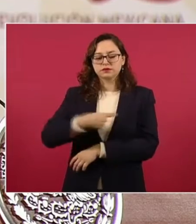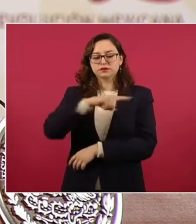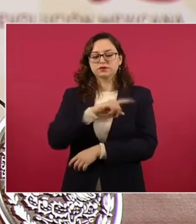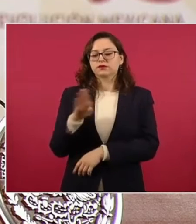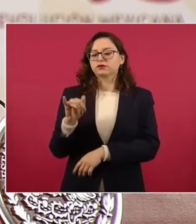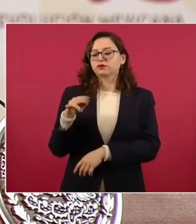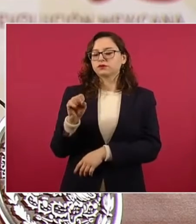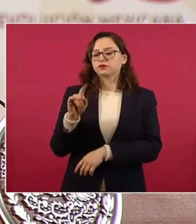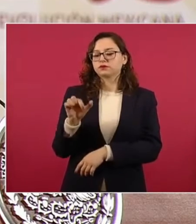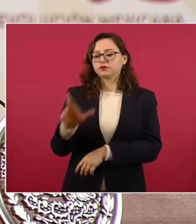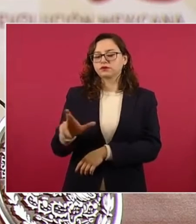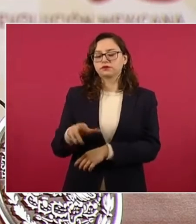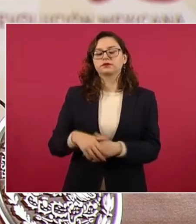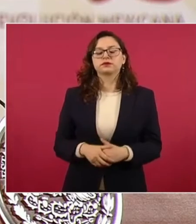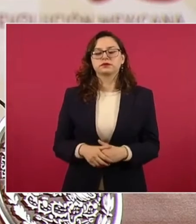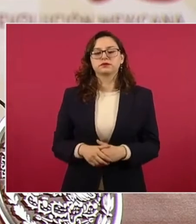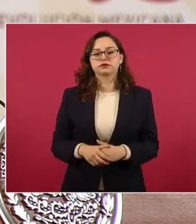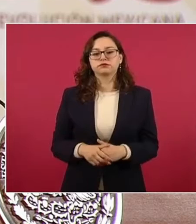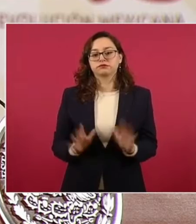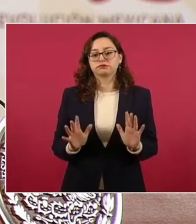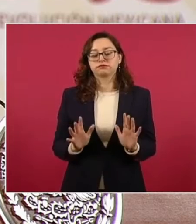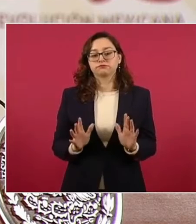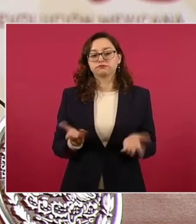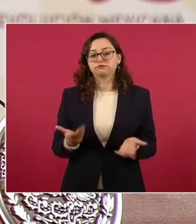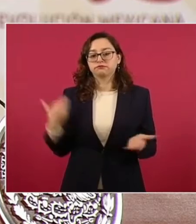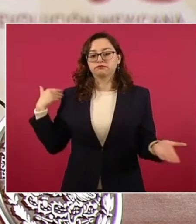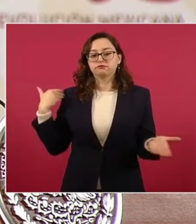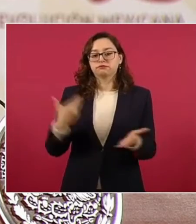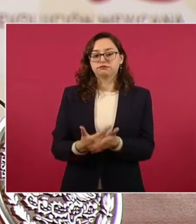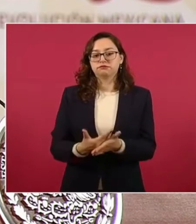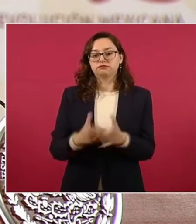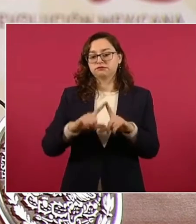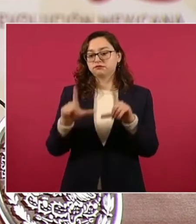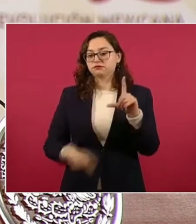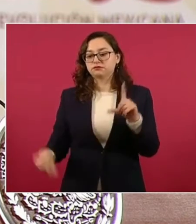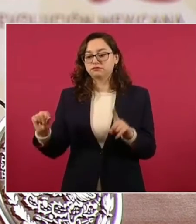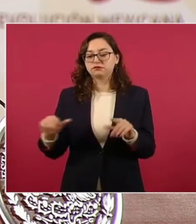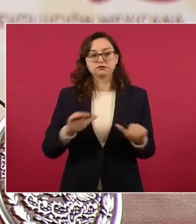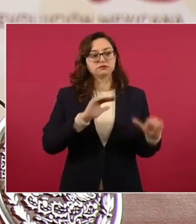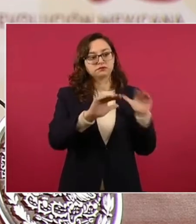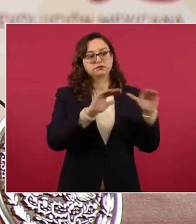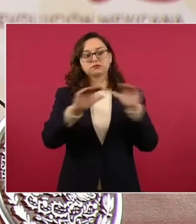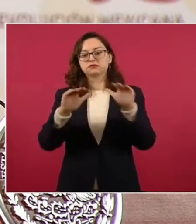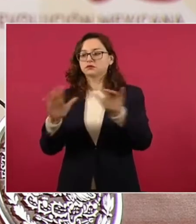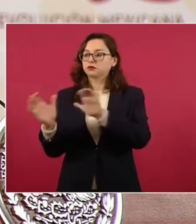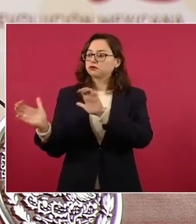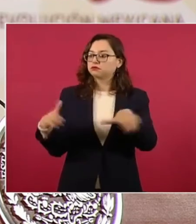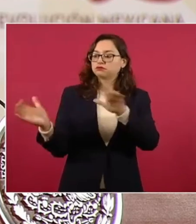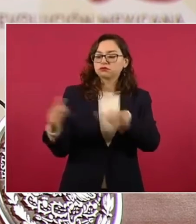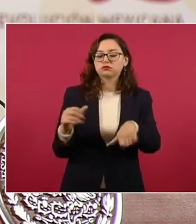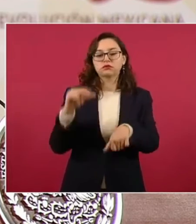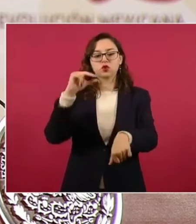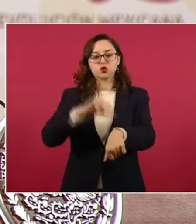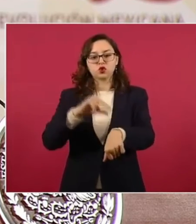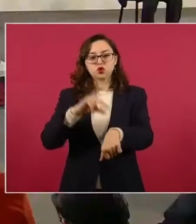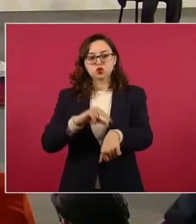Iniciamos con ya la parte final de la Jornada Nacional de Contratación y Reclutamiento de